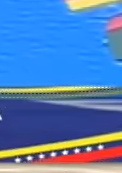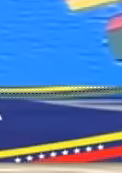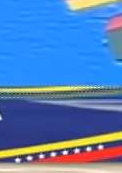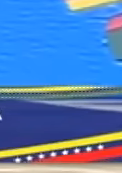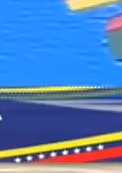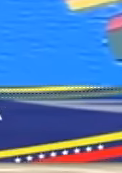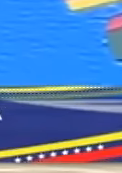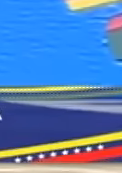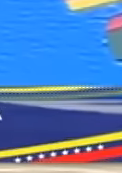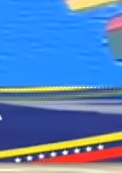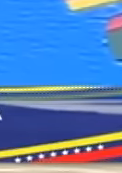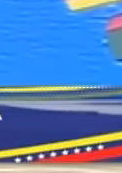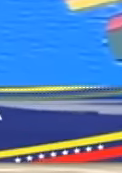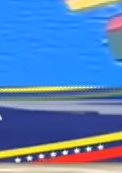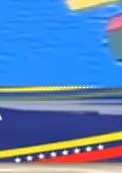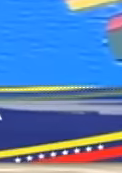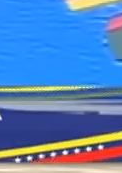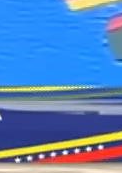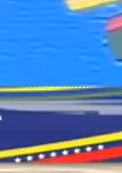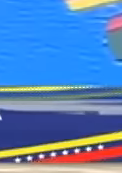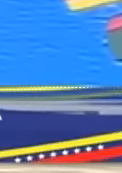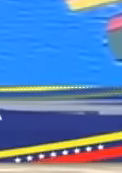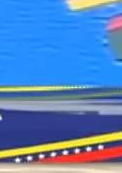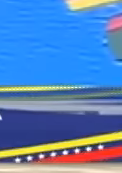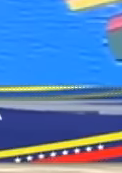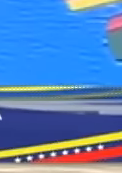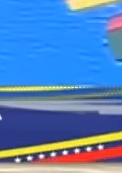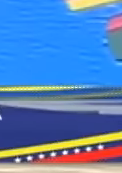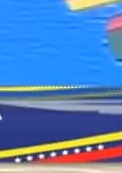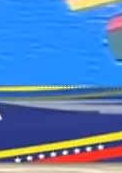que lo caracterizamos del año 2015,